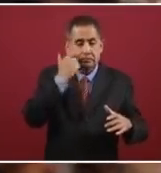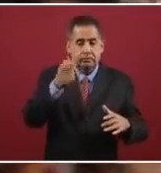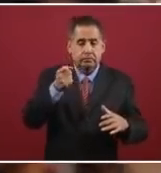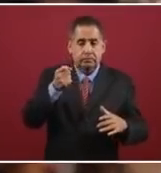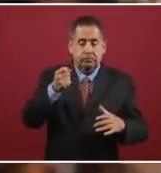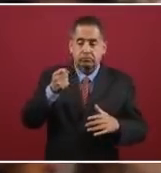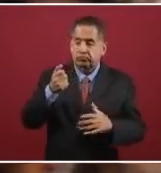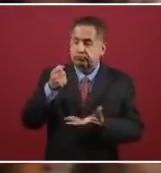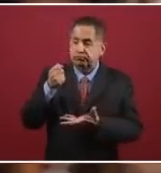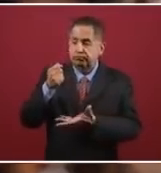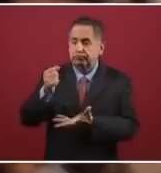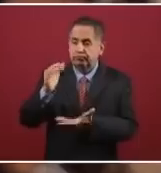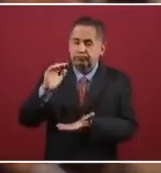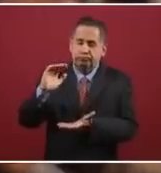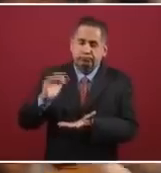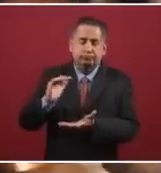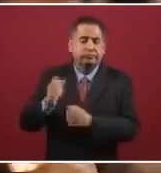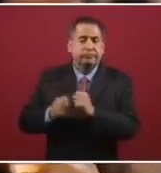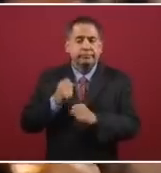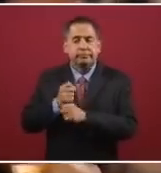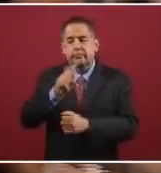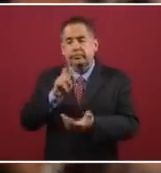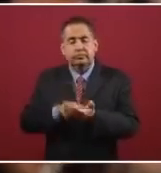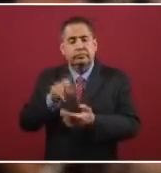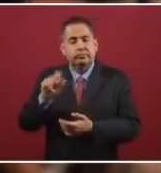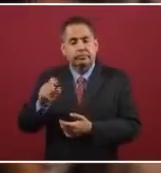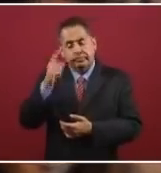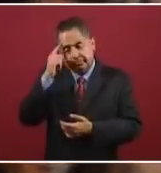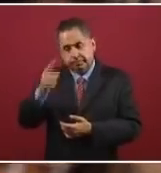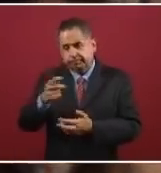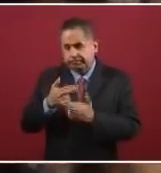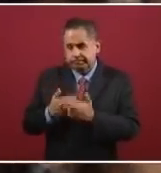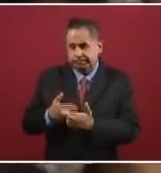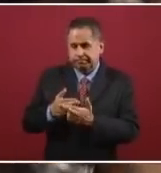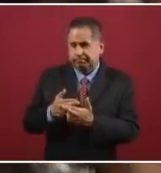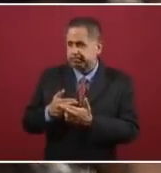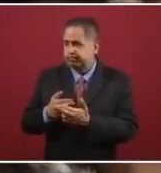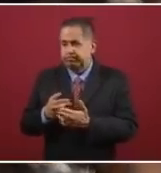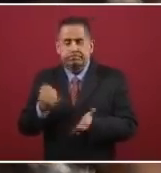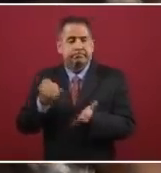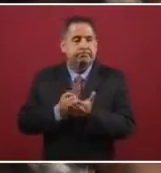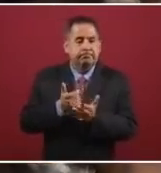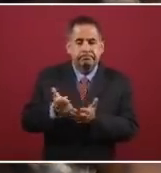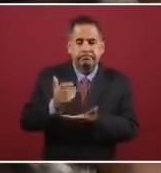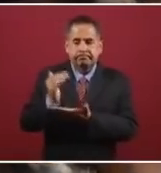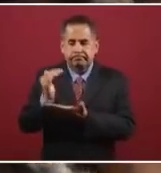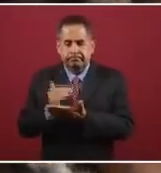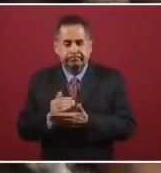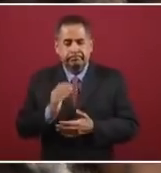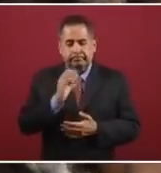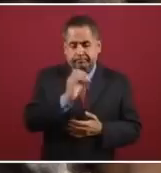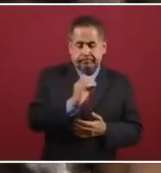superávit presupuestario del 2020 para aliviar la presión fiscal del